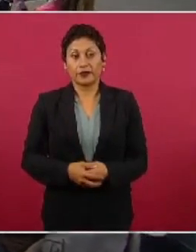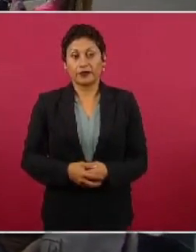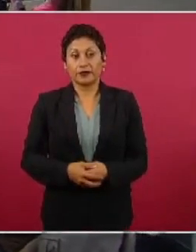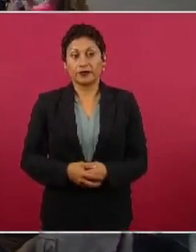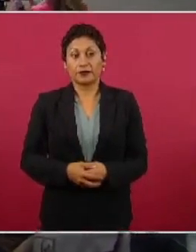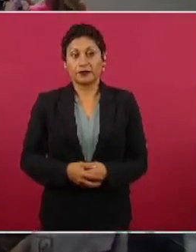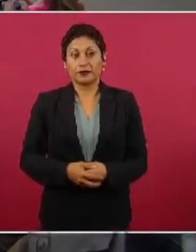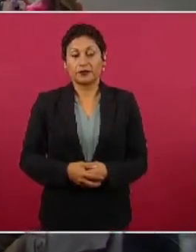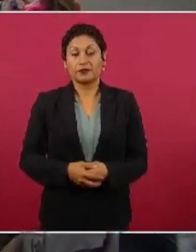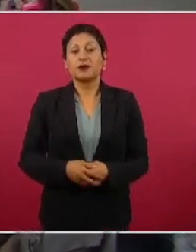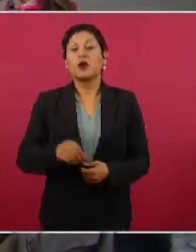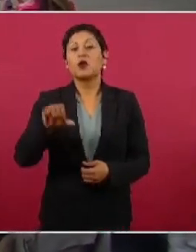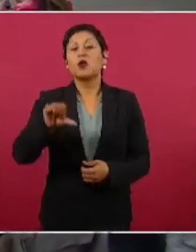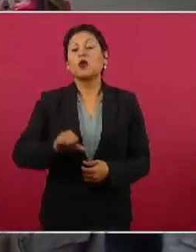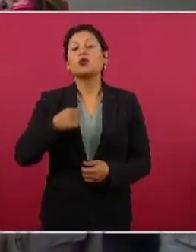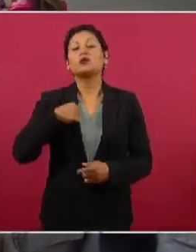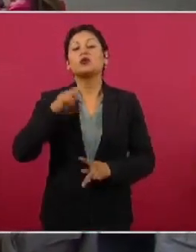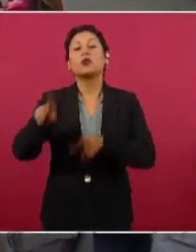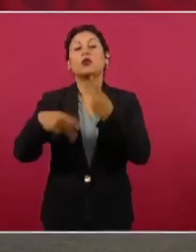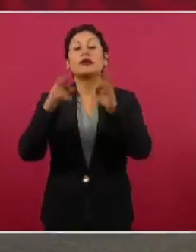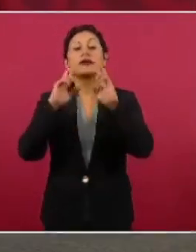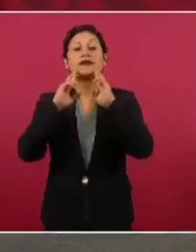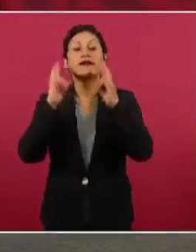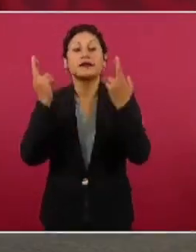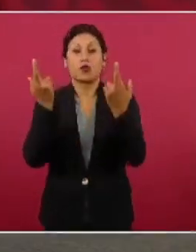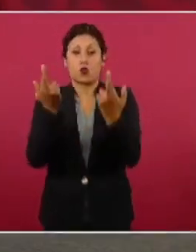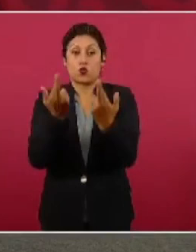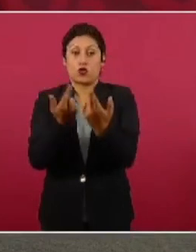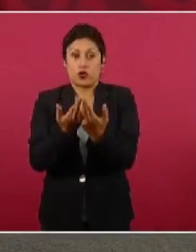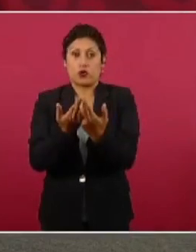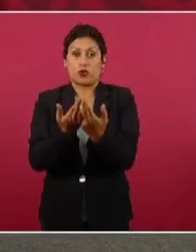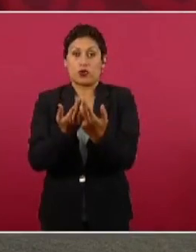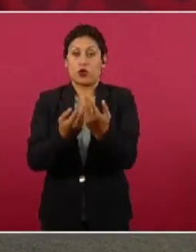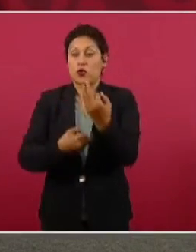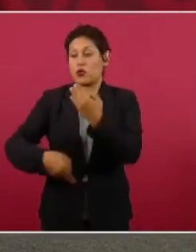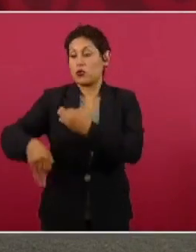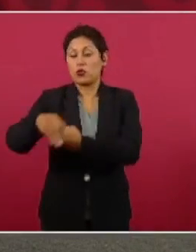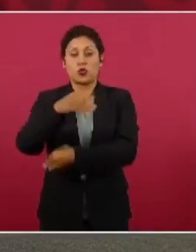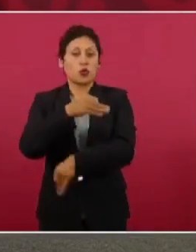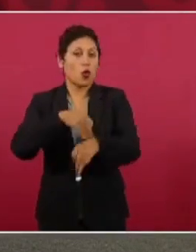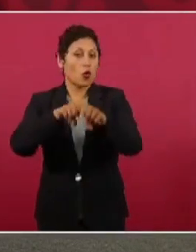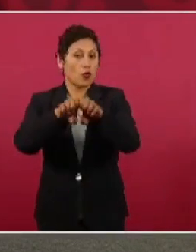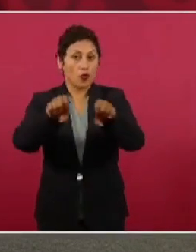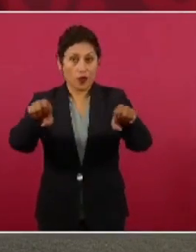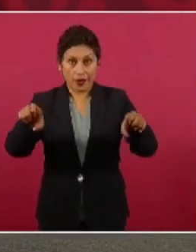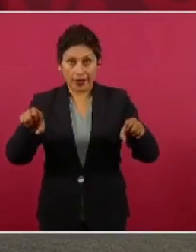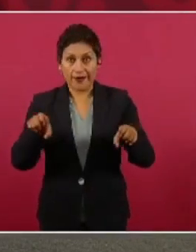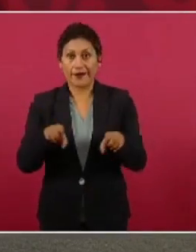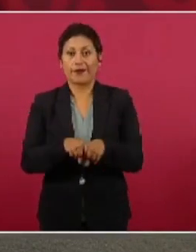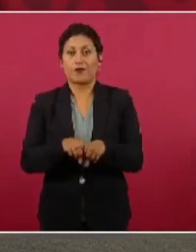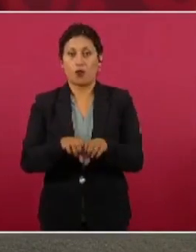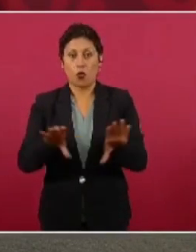Tengo una reunión con todo el equipo de